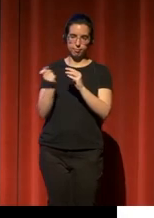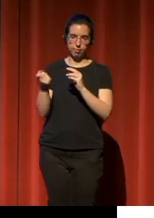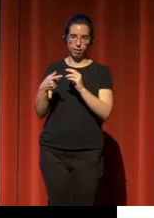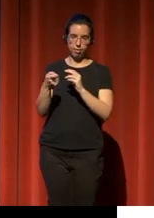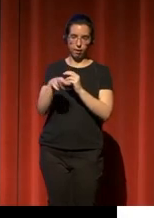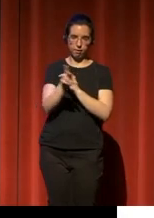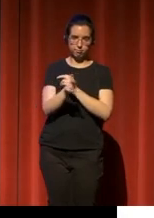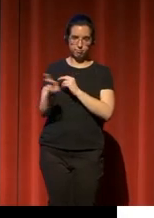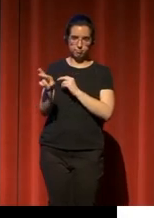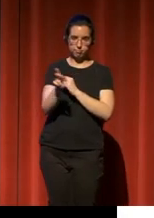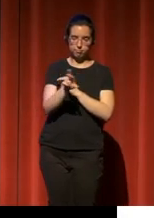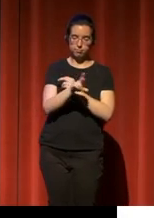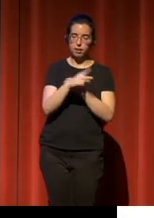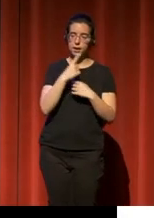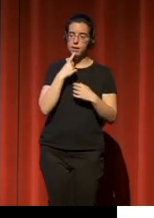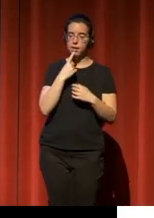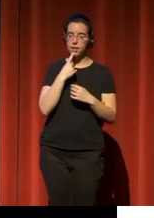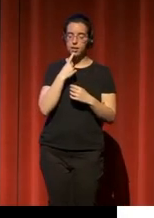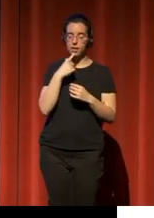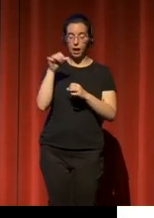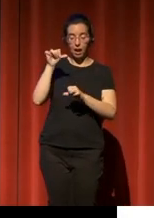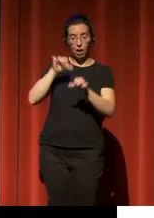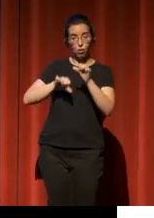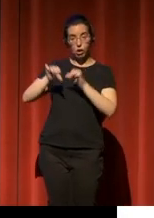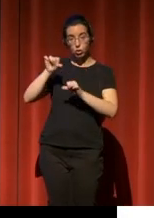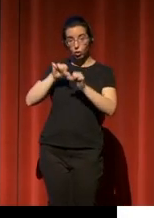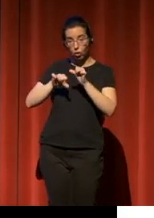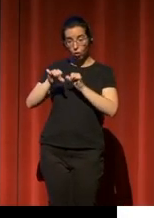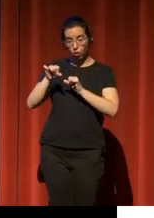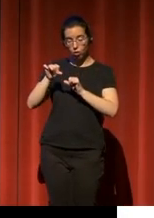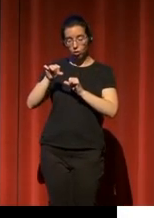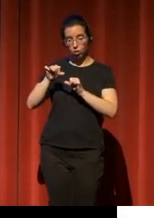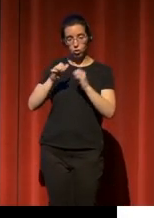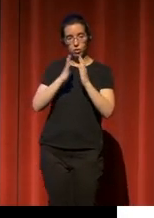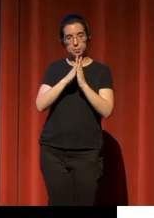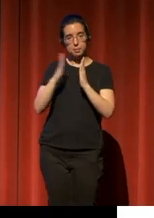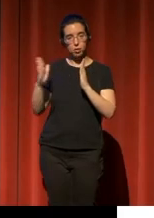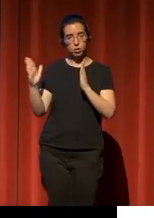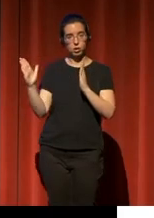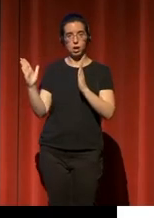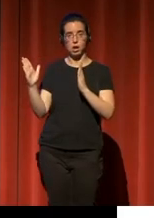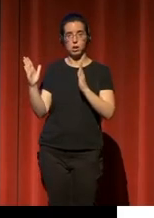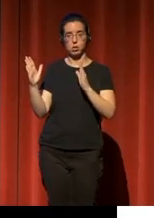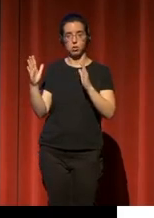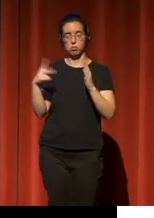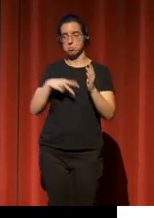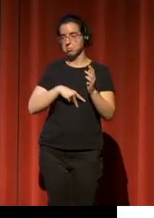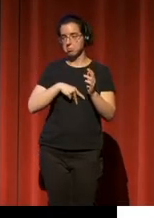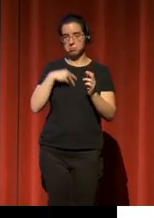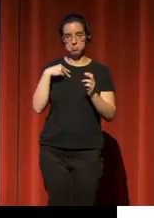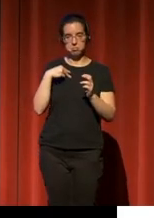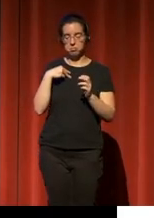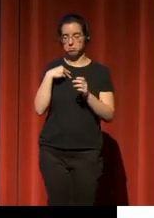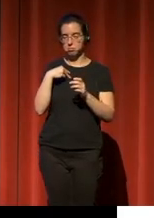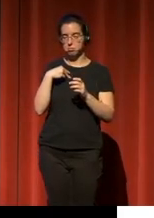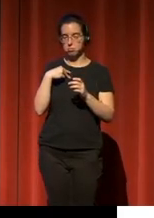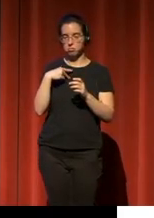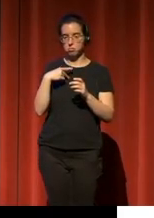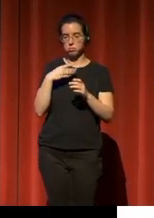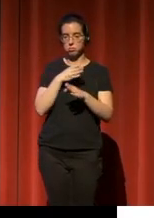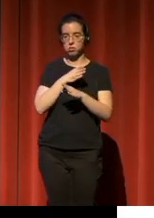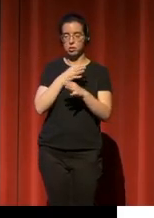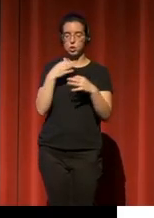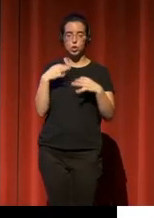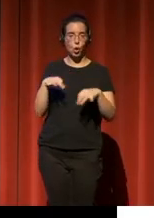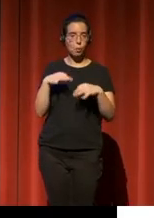que sostiene que los laboratorios bibliotecarios a grandes rasgos acude o participa o